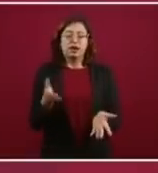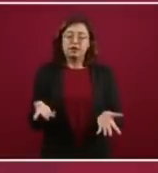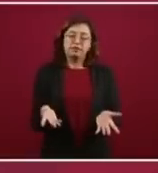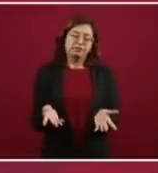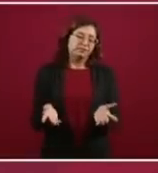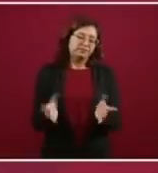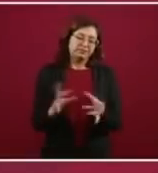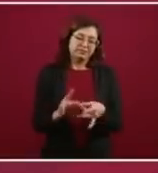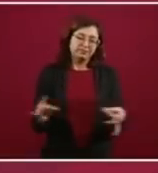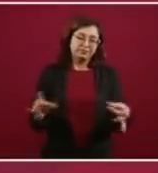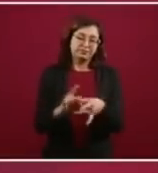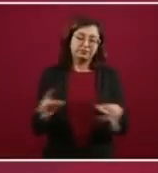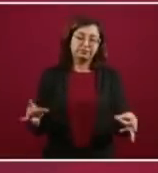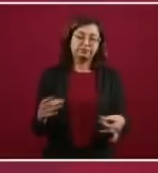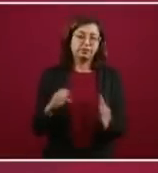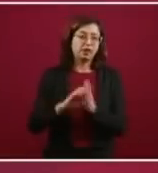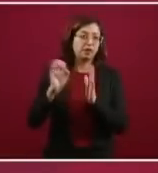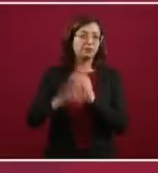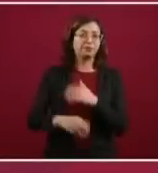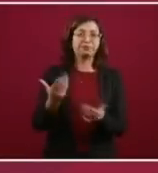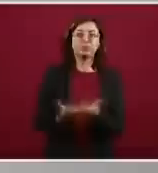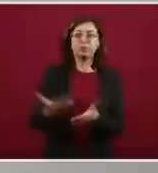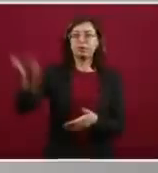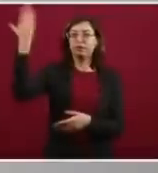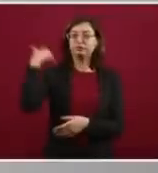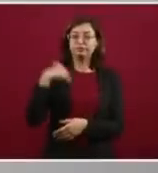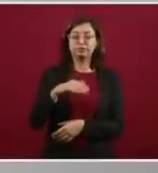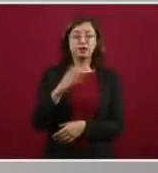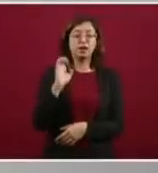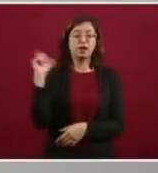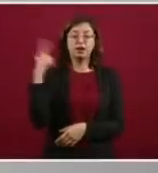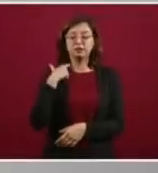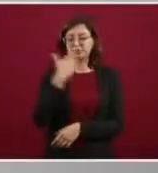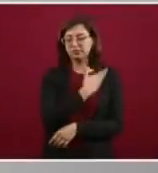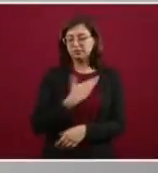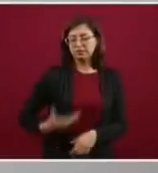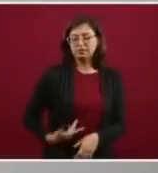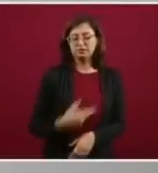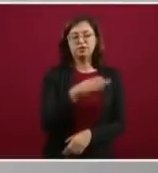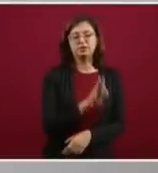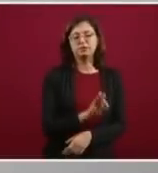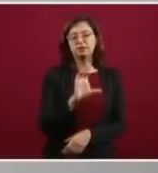en el tiempo de Calderón, la empresa predilecta